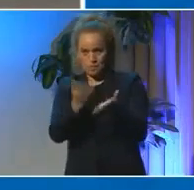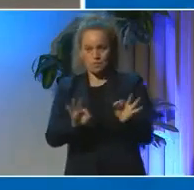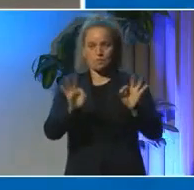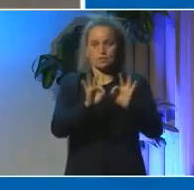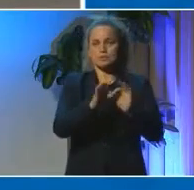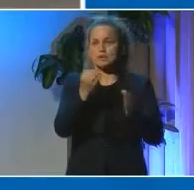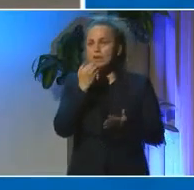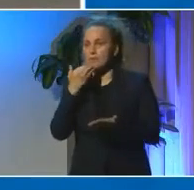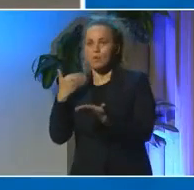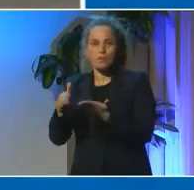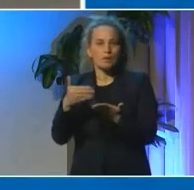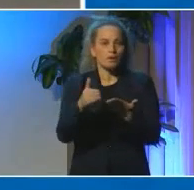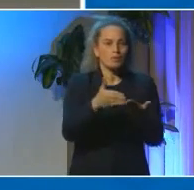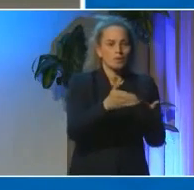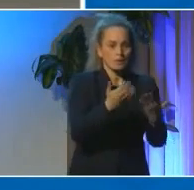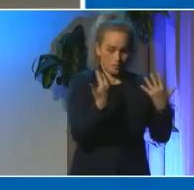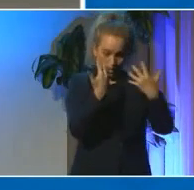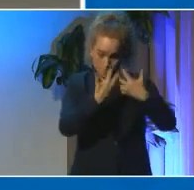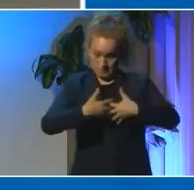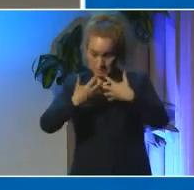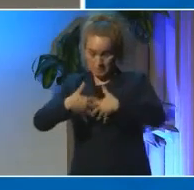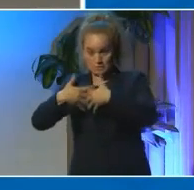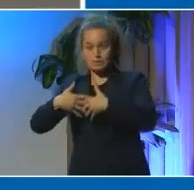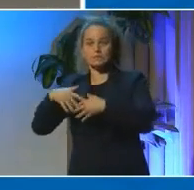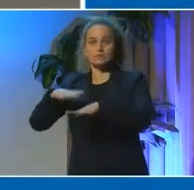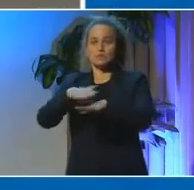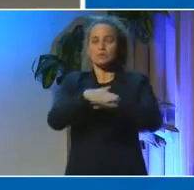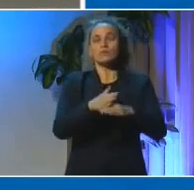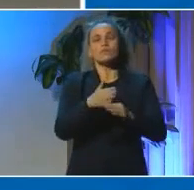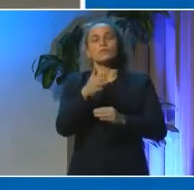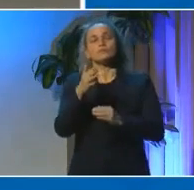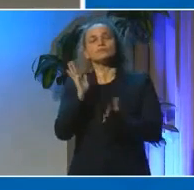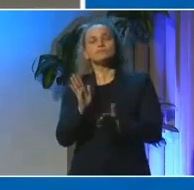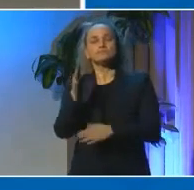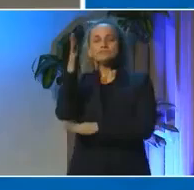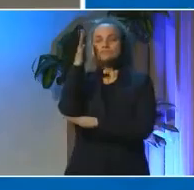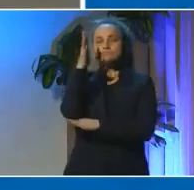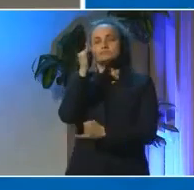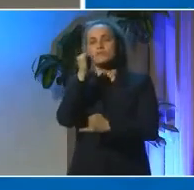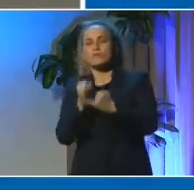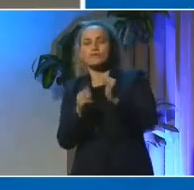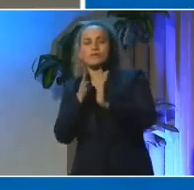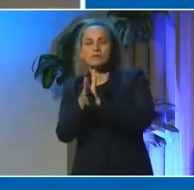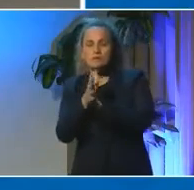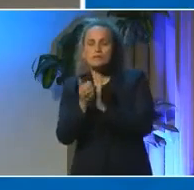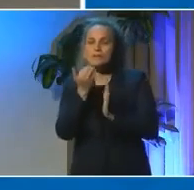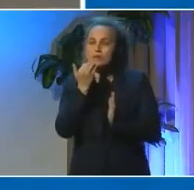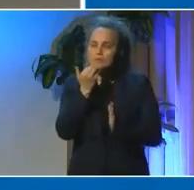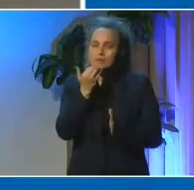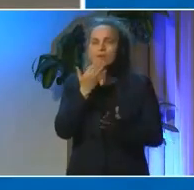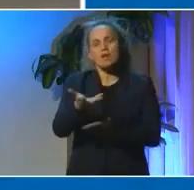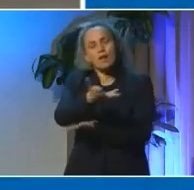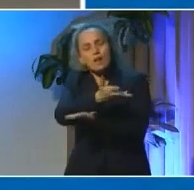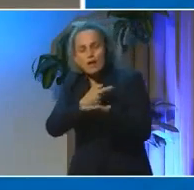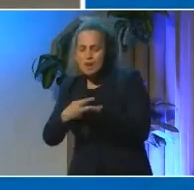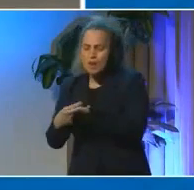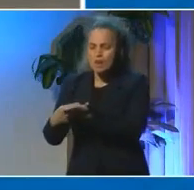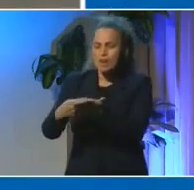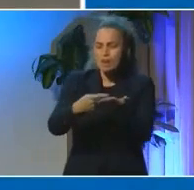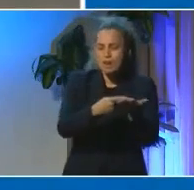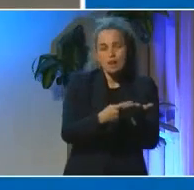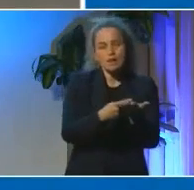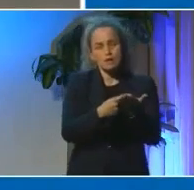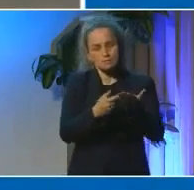consumidores y como empresas y creo que el mensaje final es de todos los la conversación que hemos tenido acá es todo está